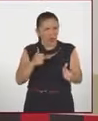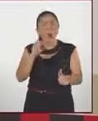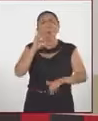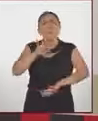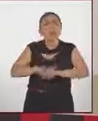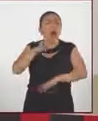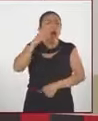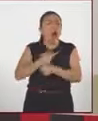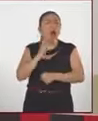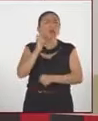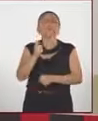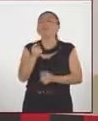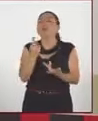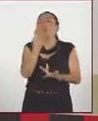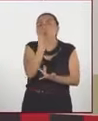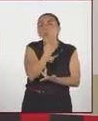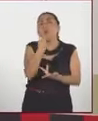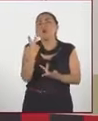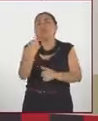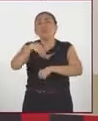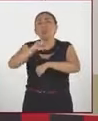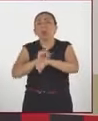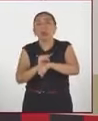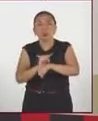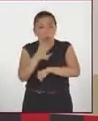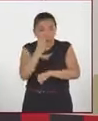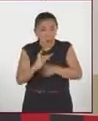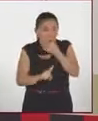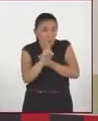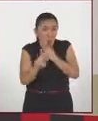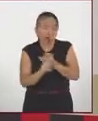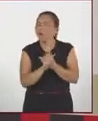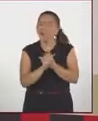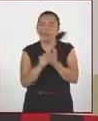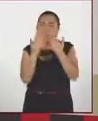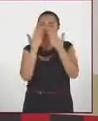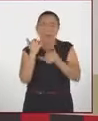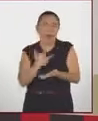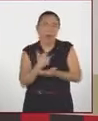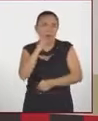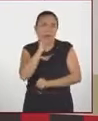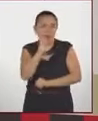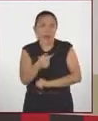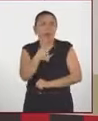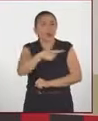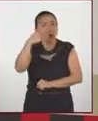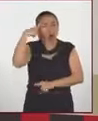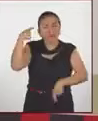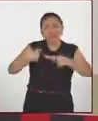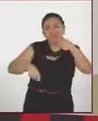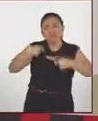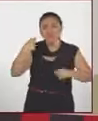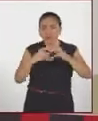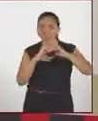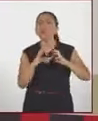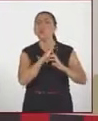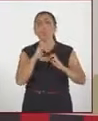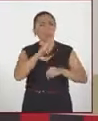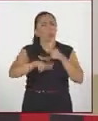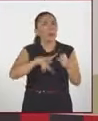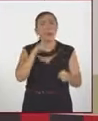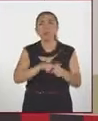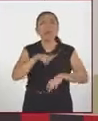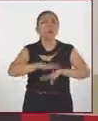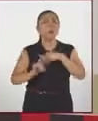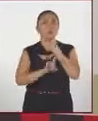es 1 o 2 semanas que realmente no hacen ninguna diferencia y la plasticidad cerebral, el bebé se va desarrollando sin ningún